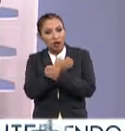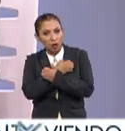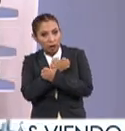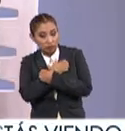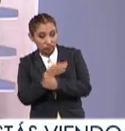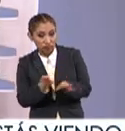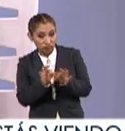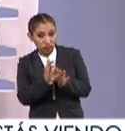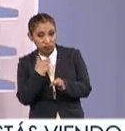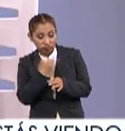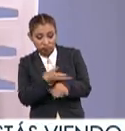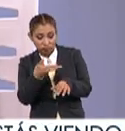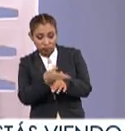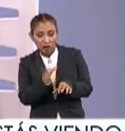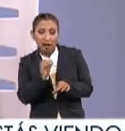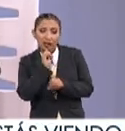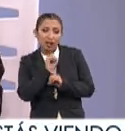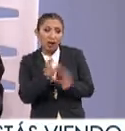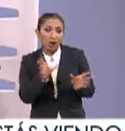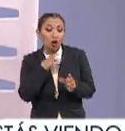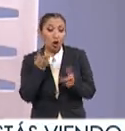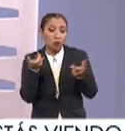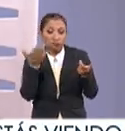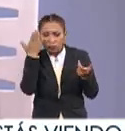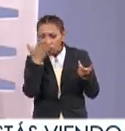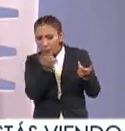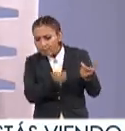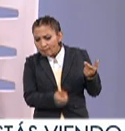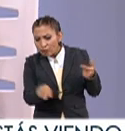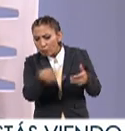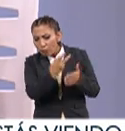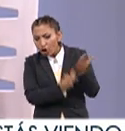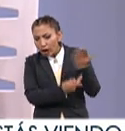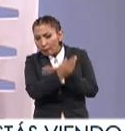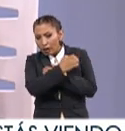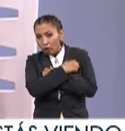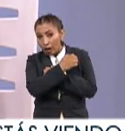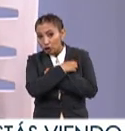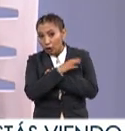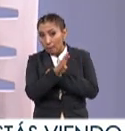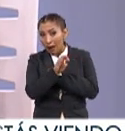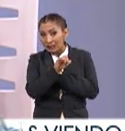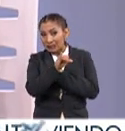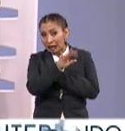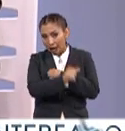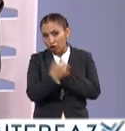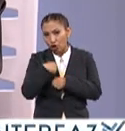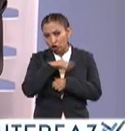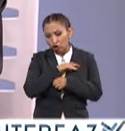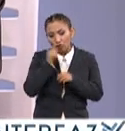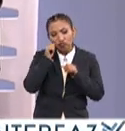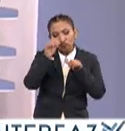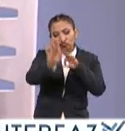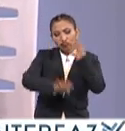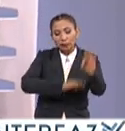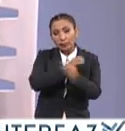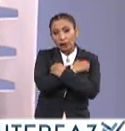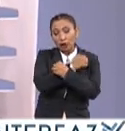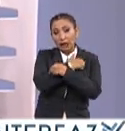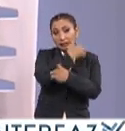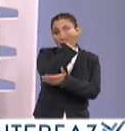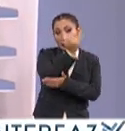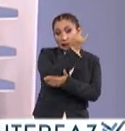educativa, muy importante, y obviamente el dominio de todos los programas de educación básica. Nosotros atendemos chicos de